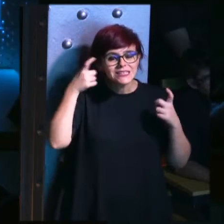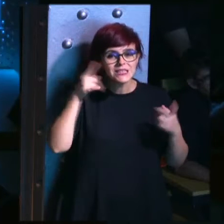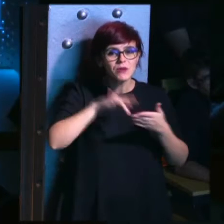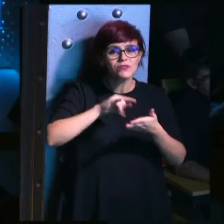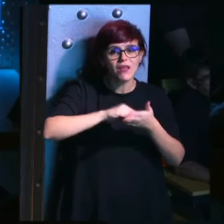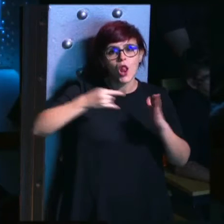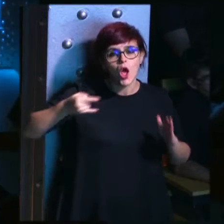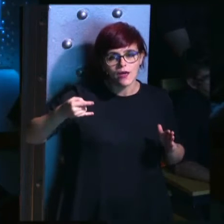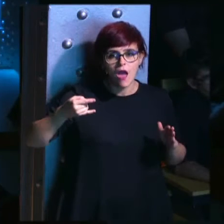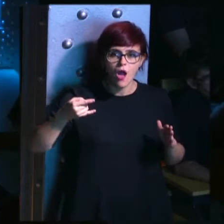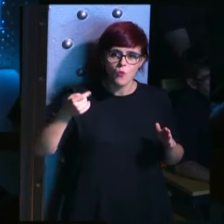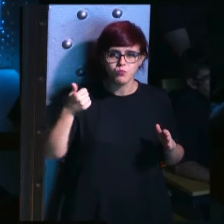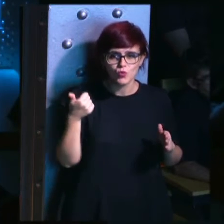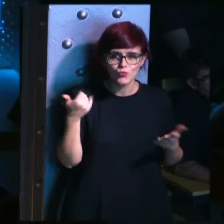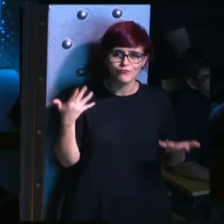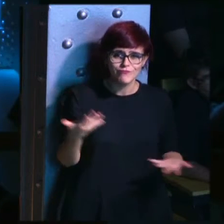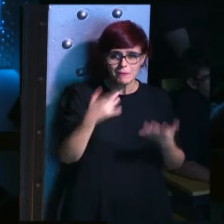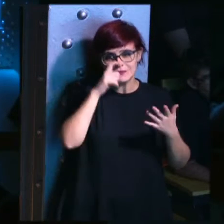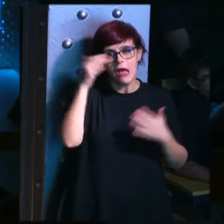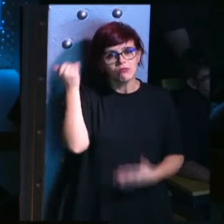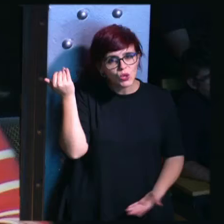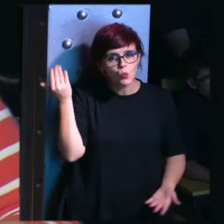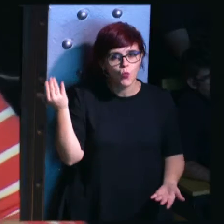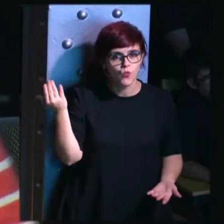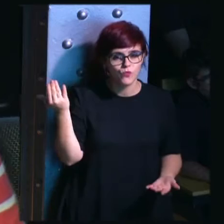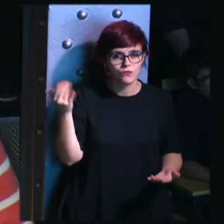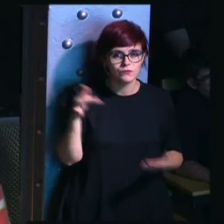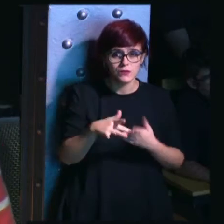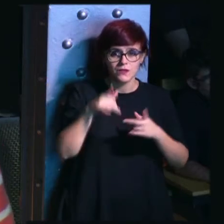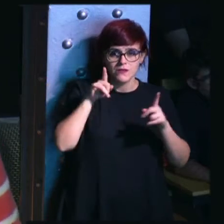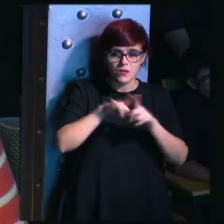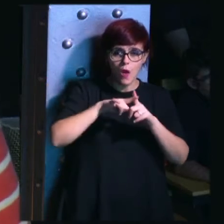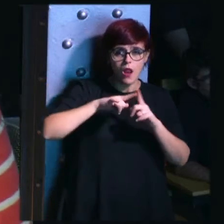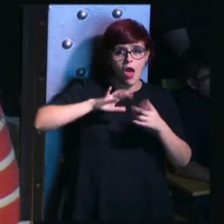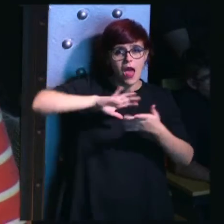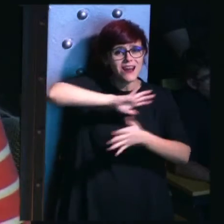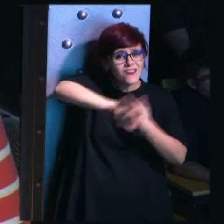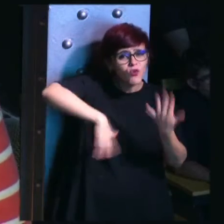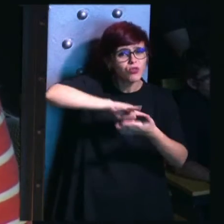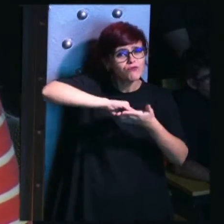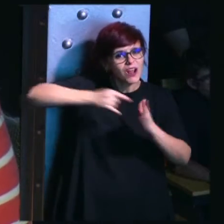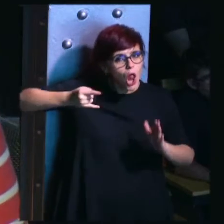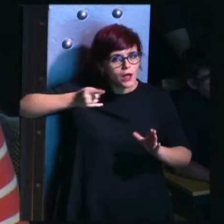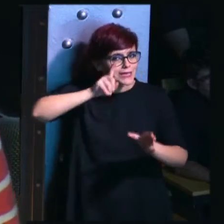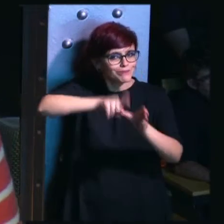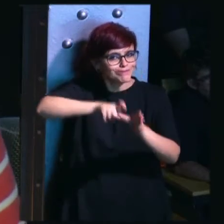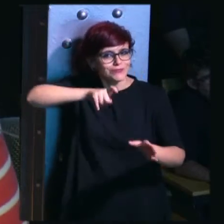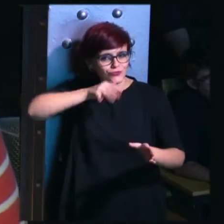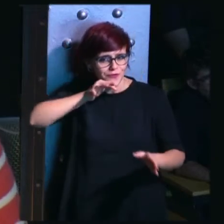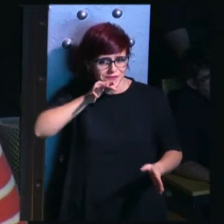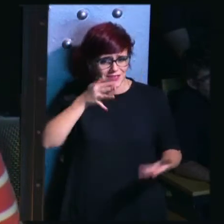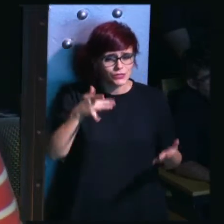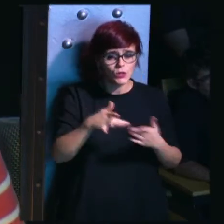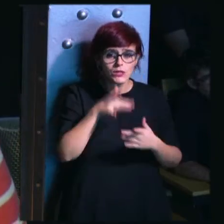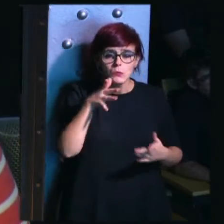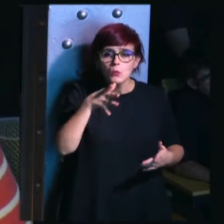tecnologías más anticuadas, no en la revolución tecnológica en la que estamos, ¿no? Y se preguntan por qué,